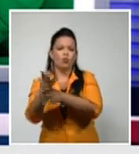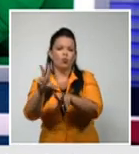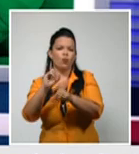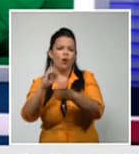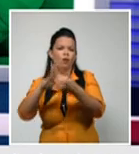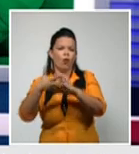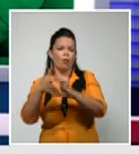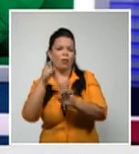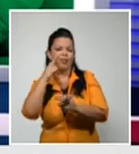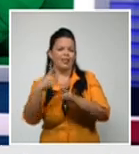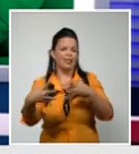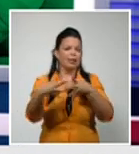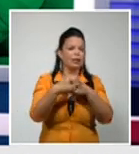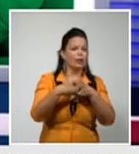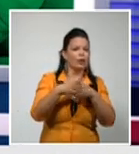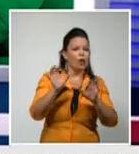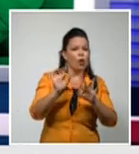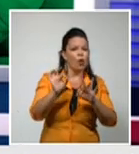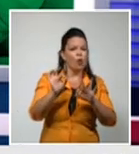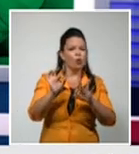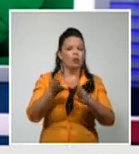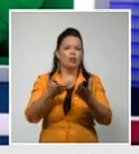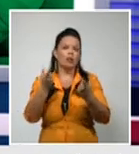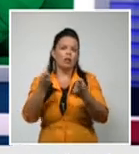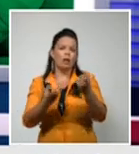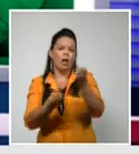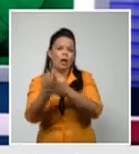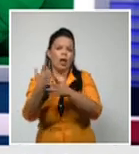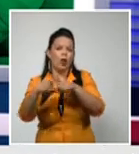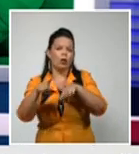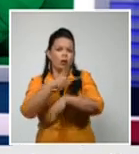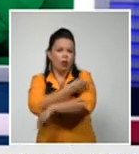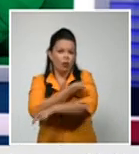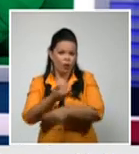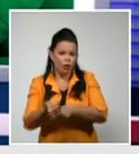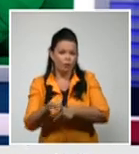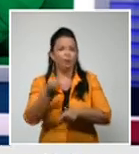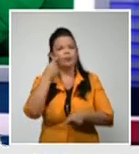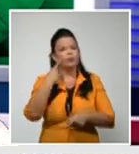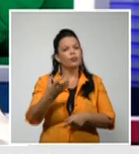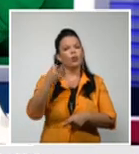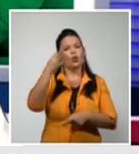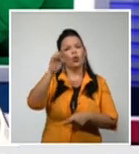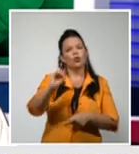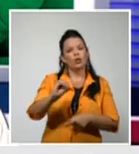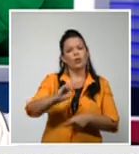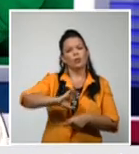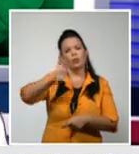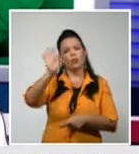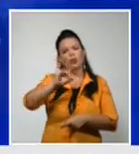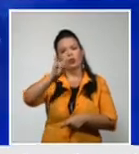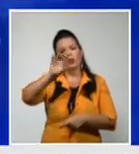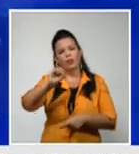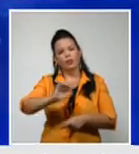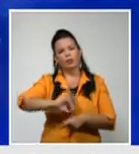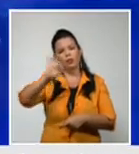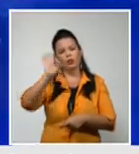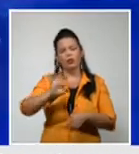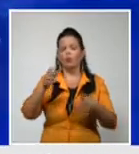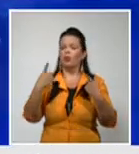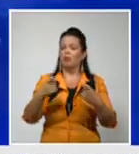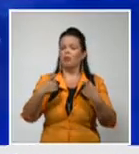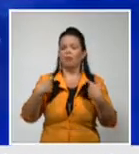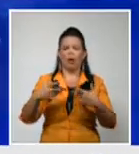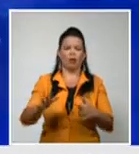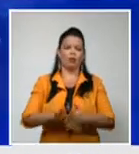rebaño de un 80, de un 90%, que todavía en el mundo eso falta para alcanzarse. Hay muchas personas, doctor,